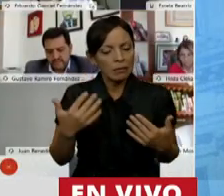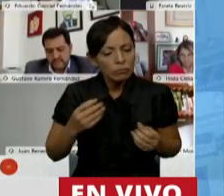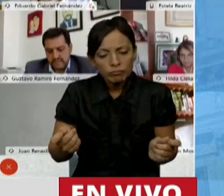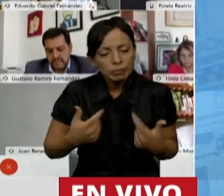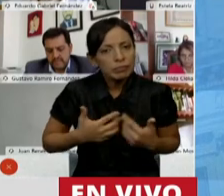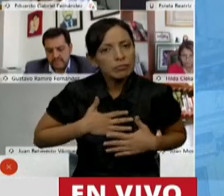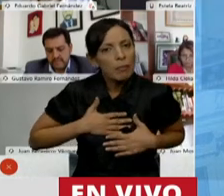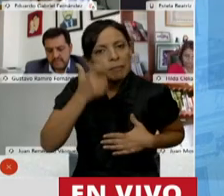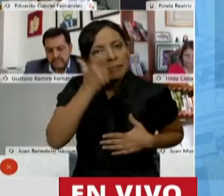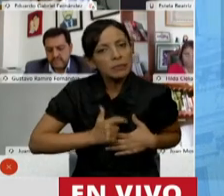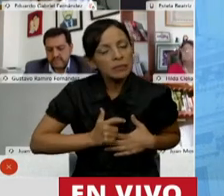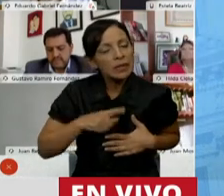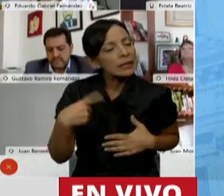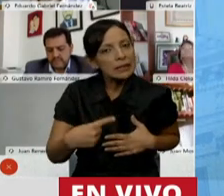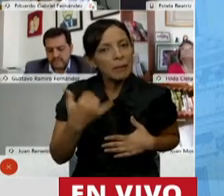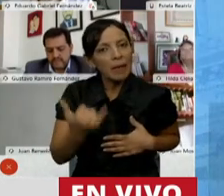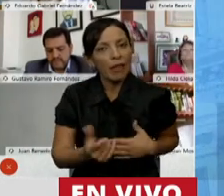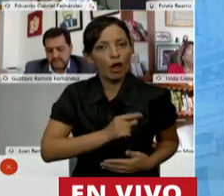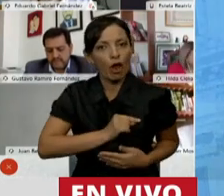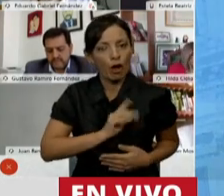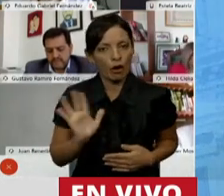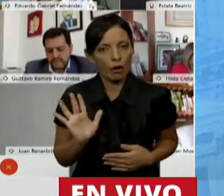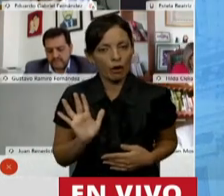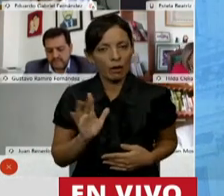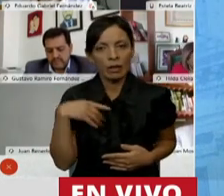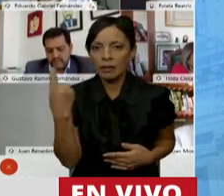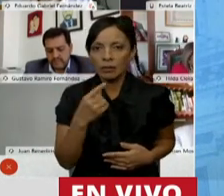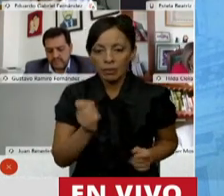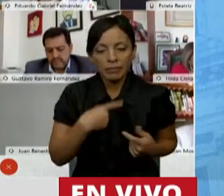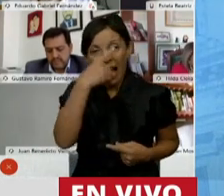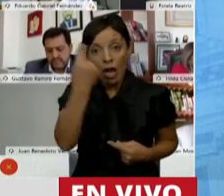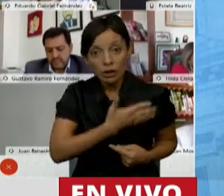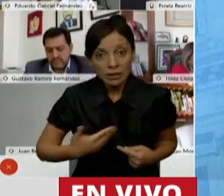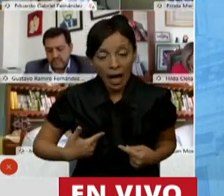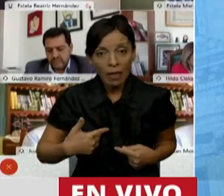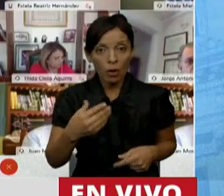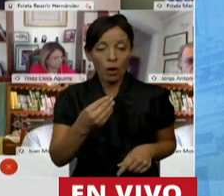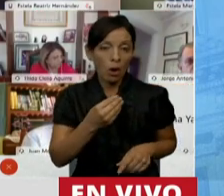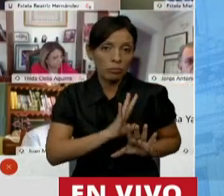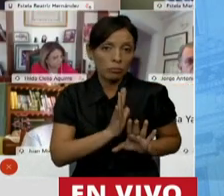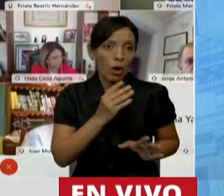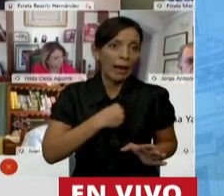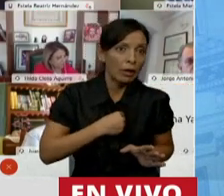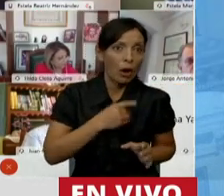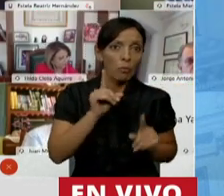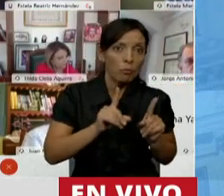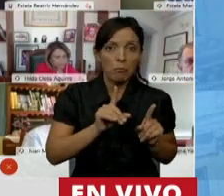y casi siempre dolorosa, que no nos corresponde como Estado laico ni juzgar ni